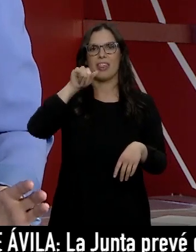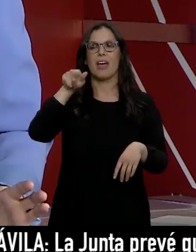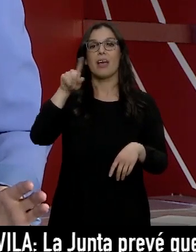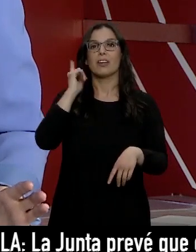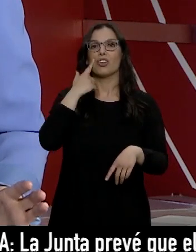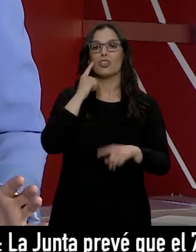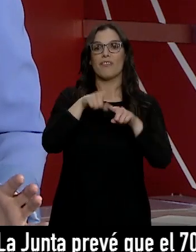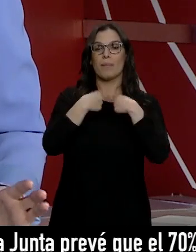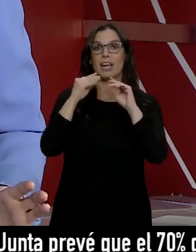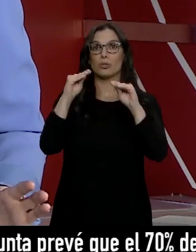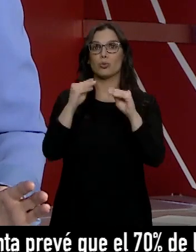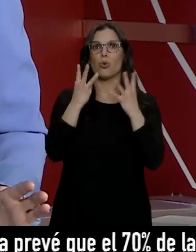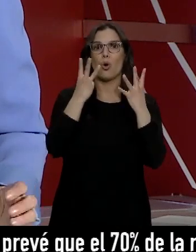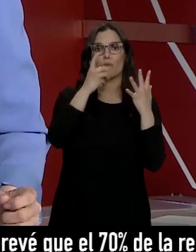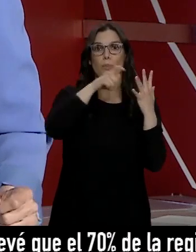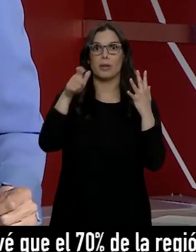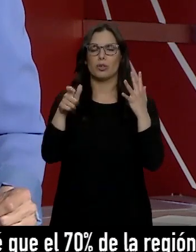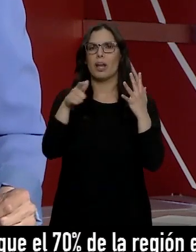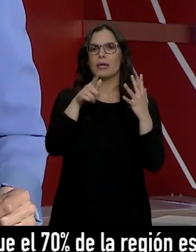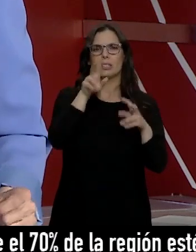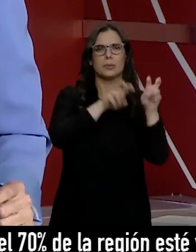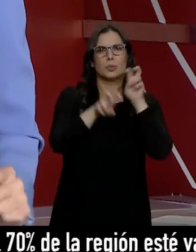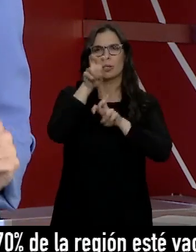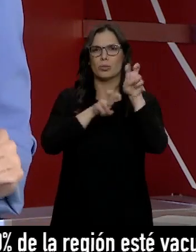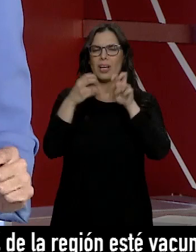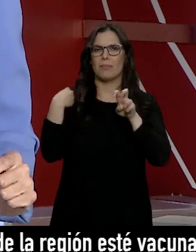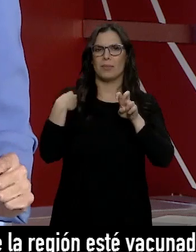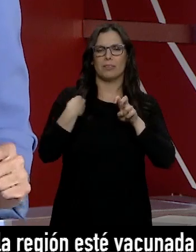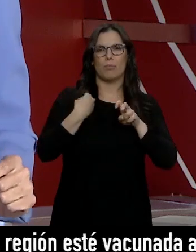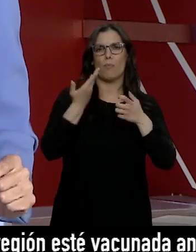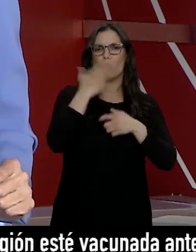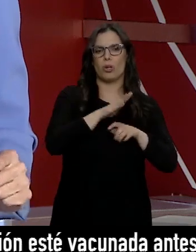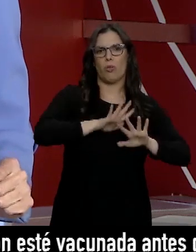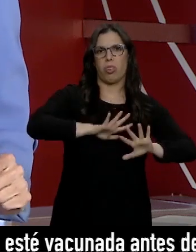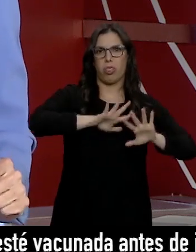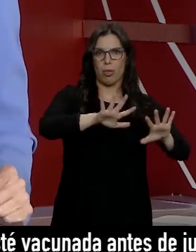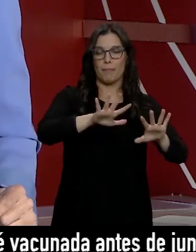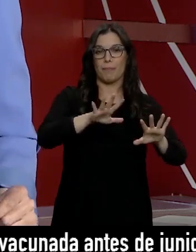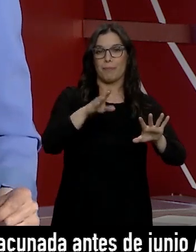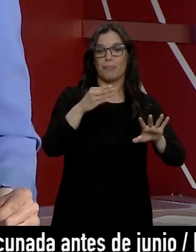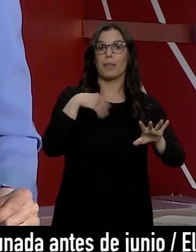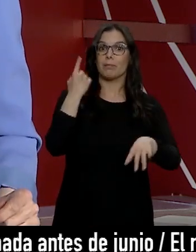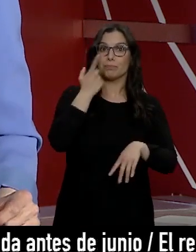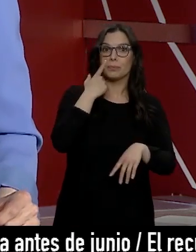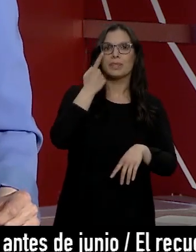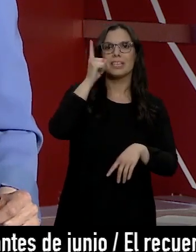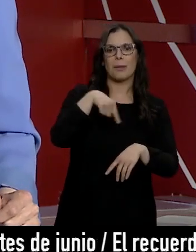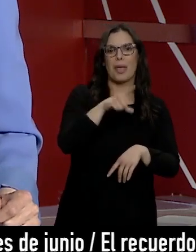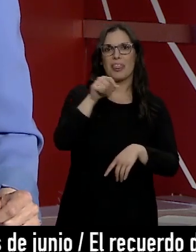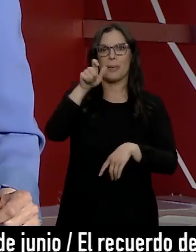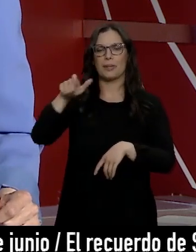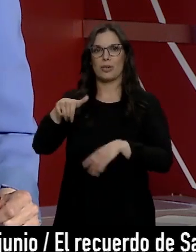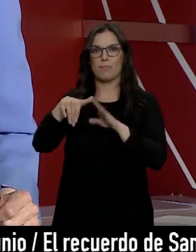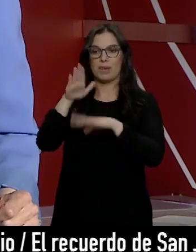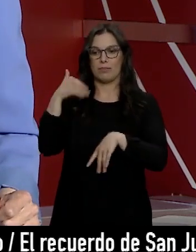de su familia después de años de buscar en fosas comunes. Los encontró y también a un centenar de represaliados más. El